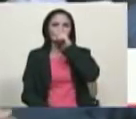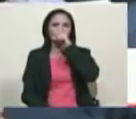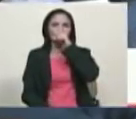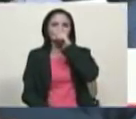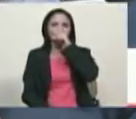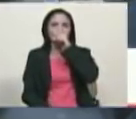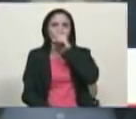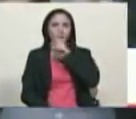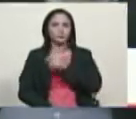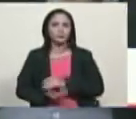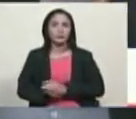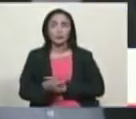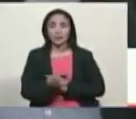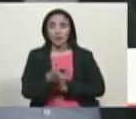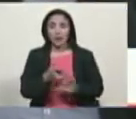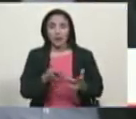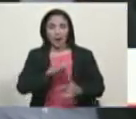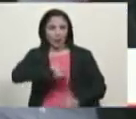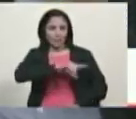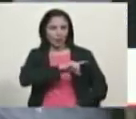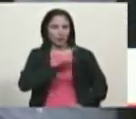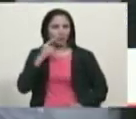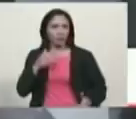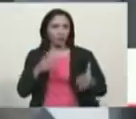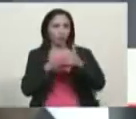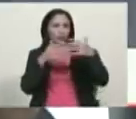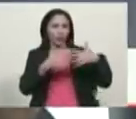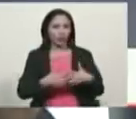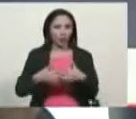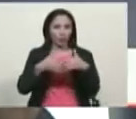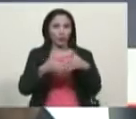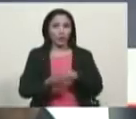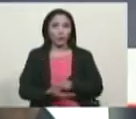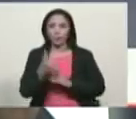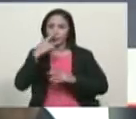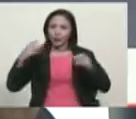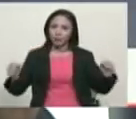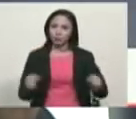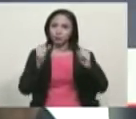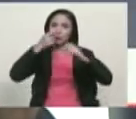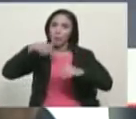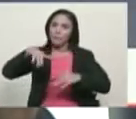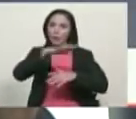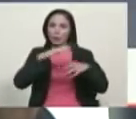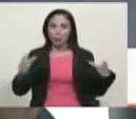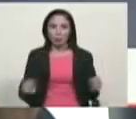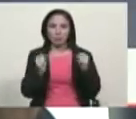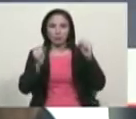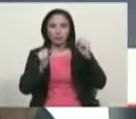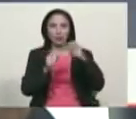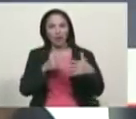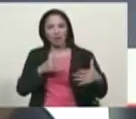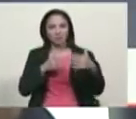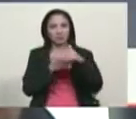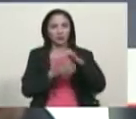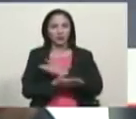España es el Madrid antifascista, el primer pueblo que se levantó contra el